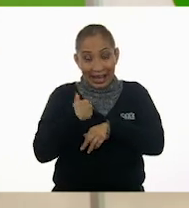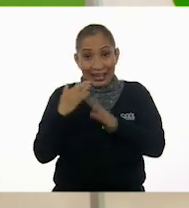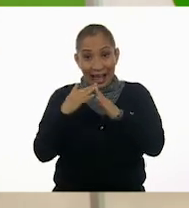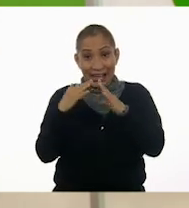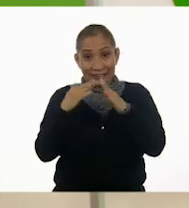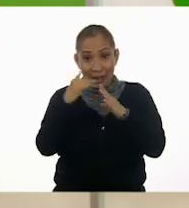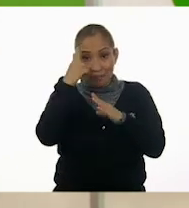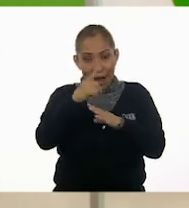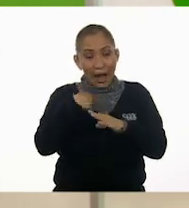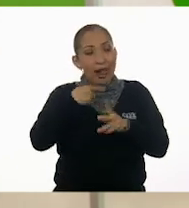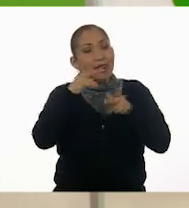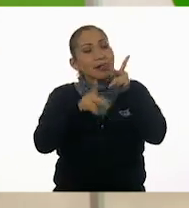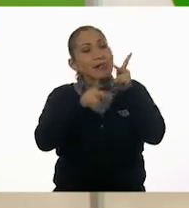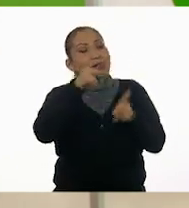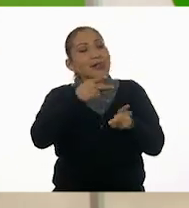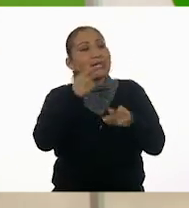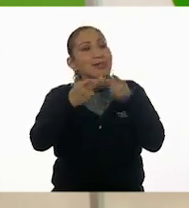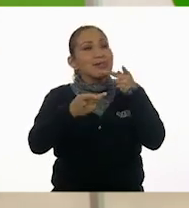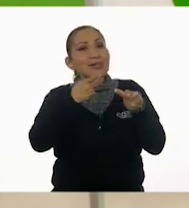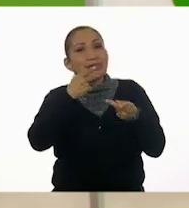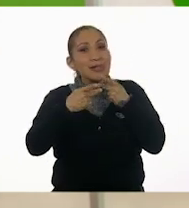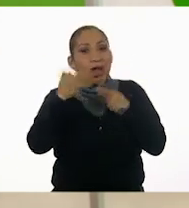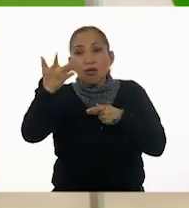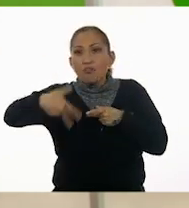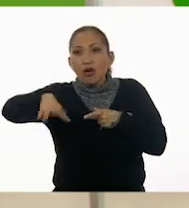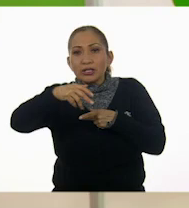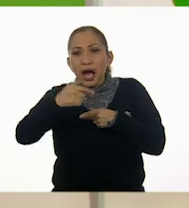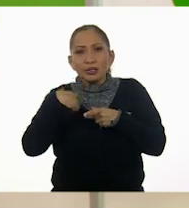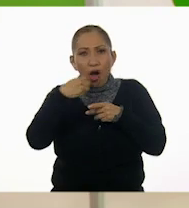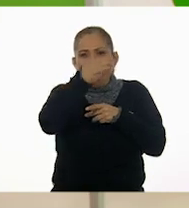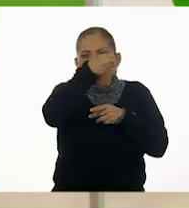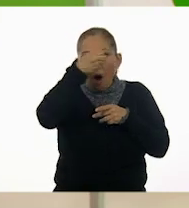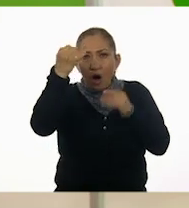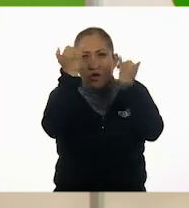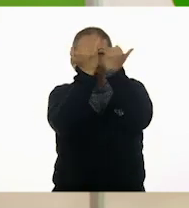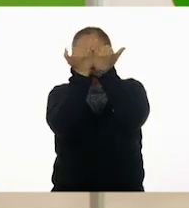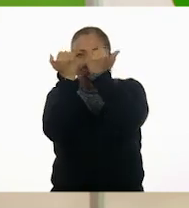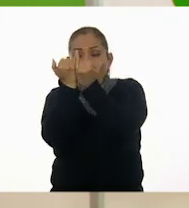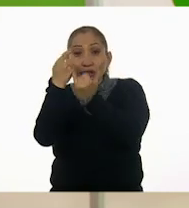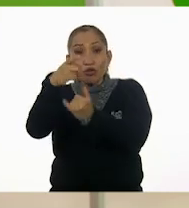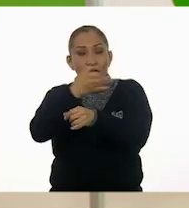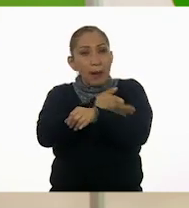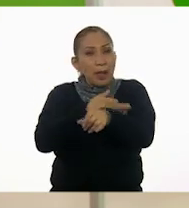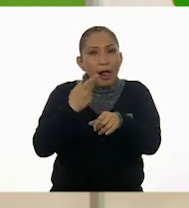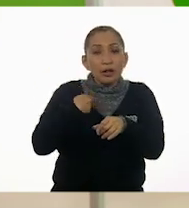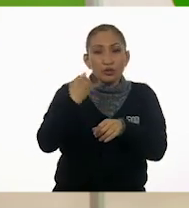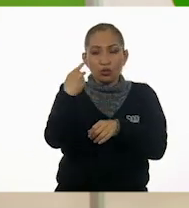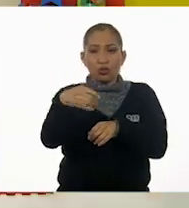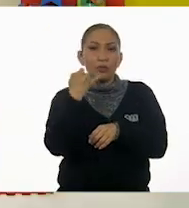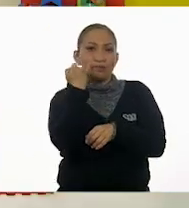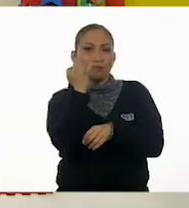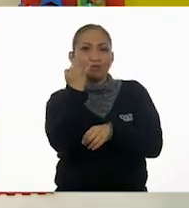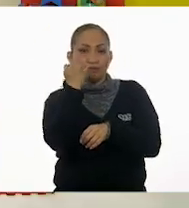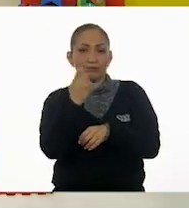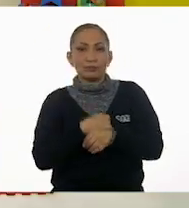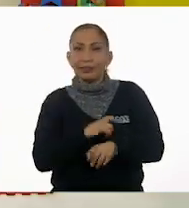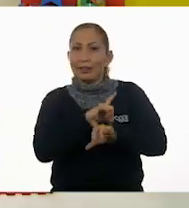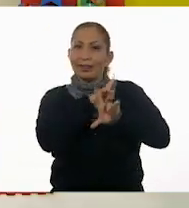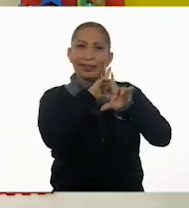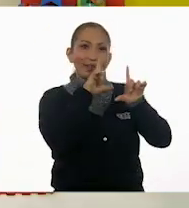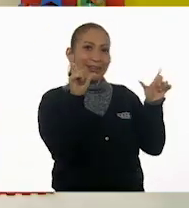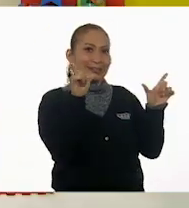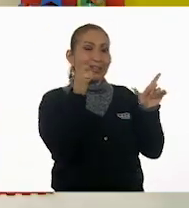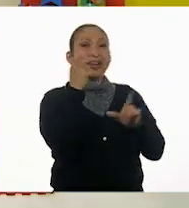estamos en casa para practicarla y platicas y buscas patrones geométricos con tu familia en tu lengua materna?